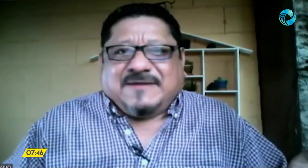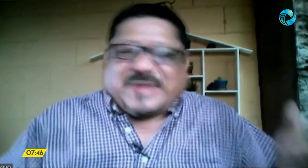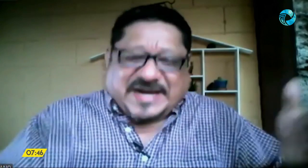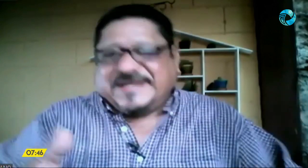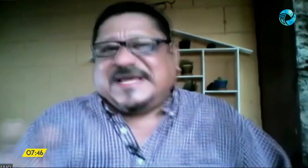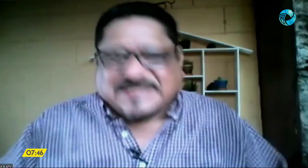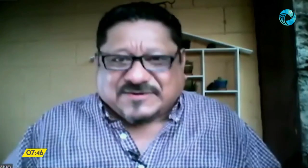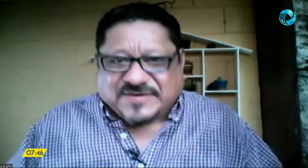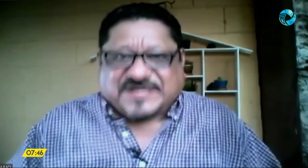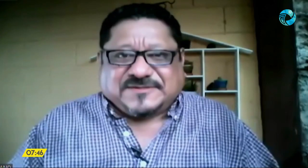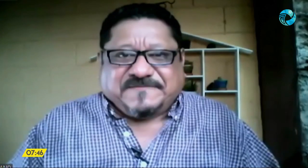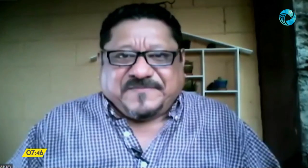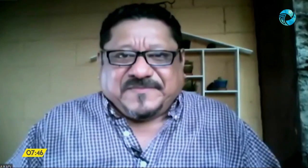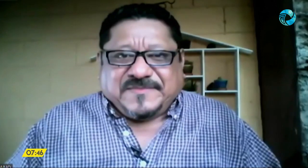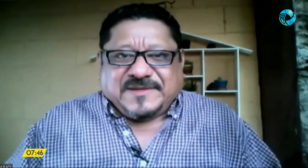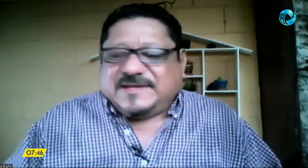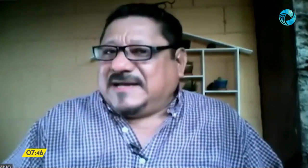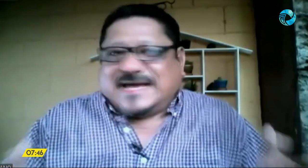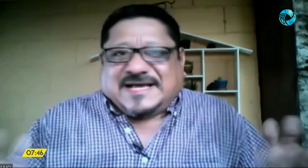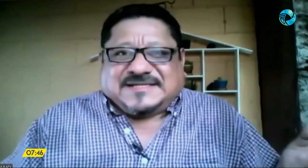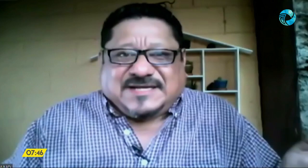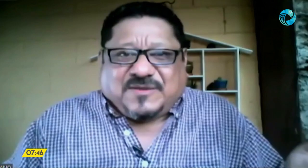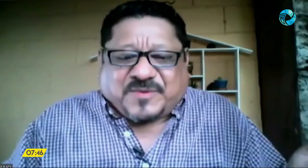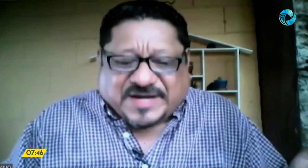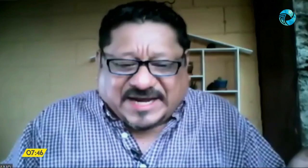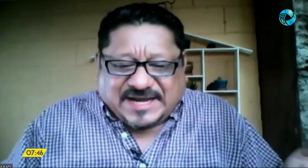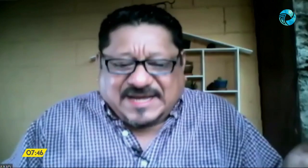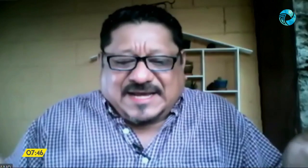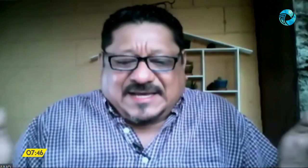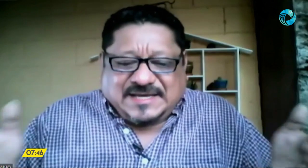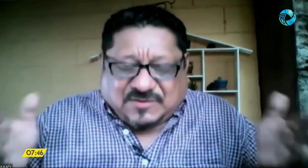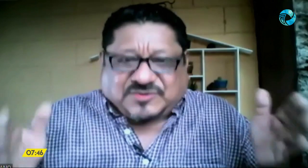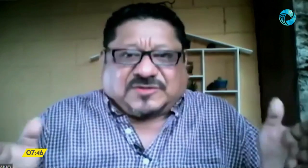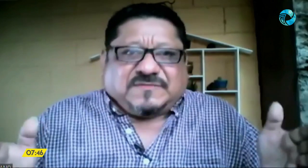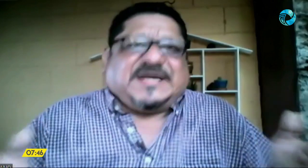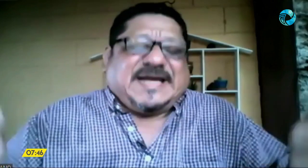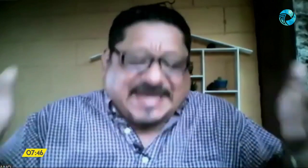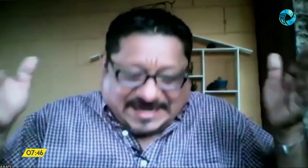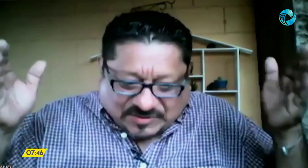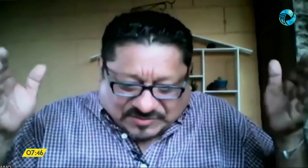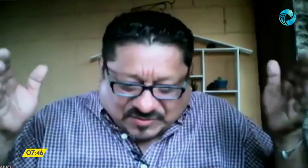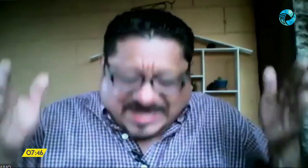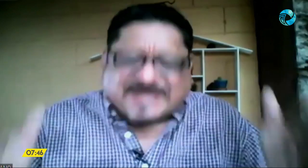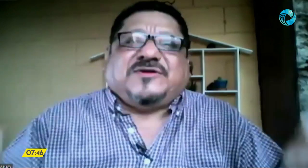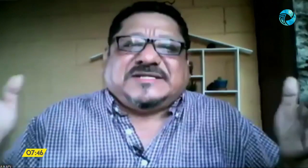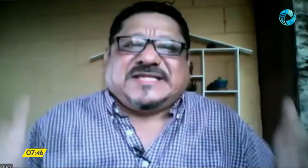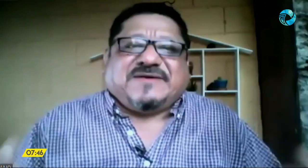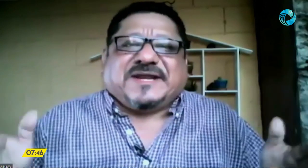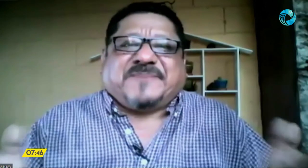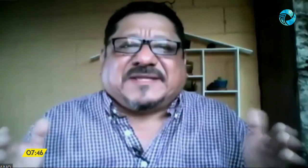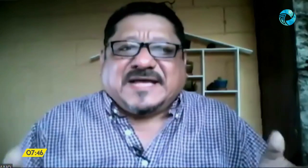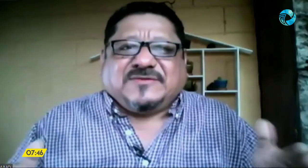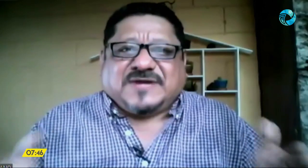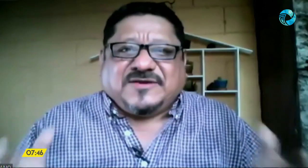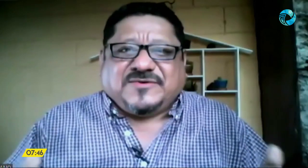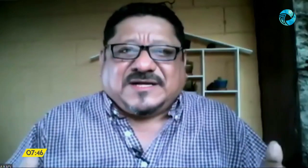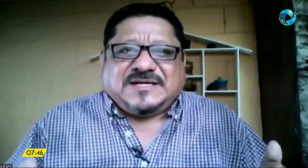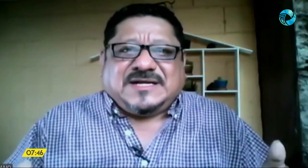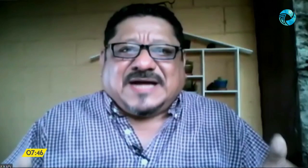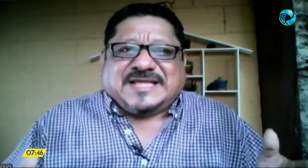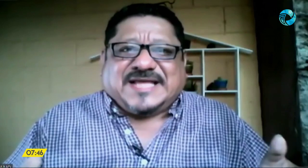para ganar este Congreso. Hay que decirlo, porque incluso en los lugares donde se andaba repartiendo la